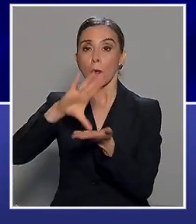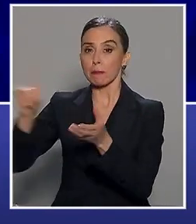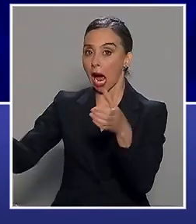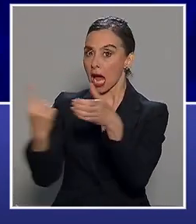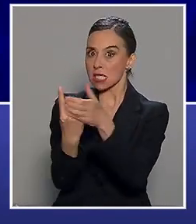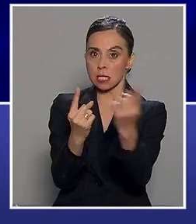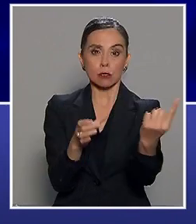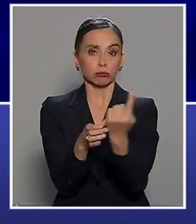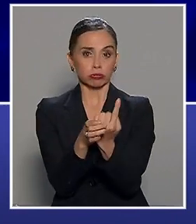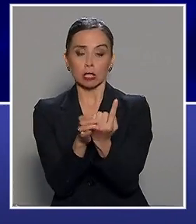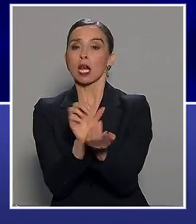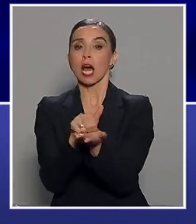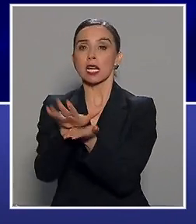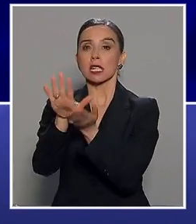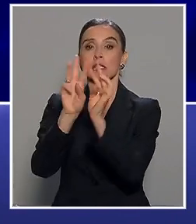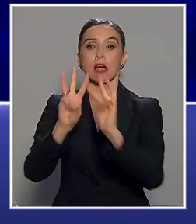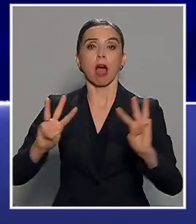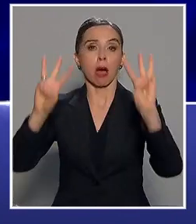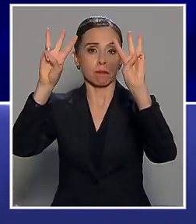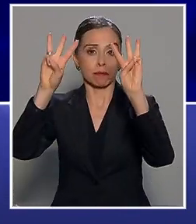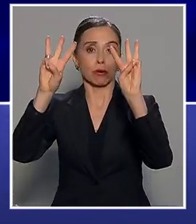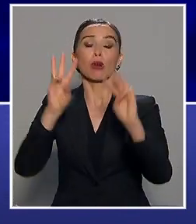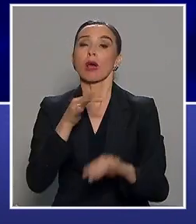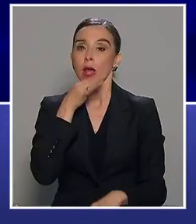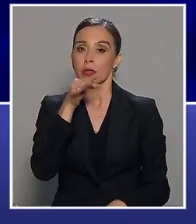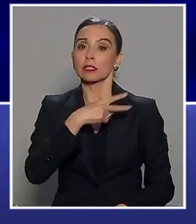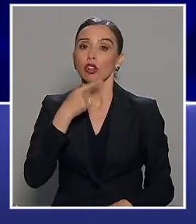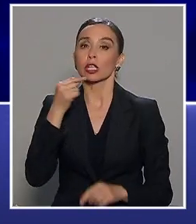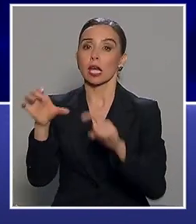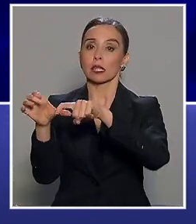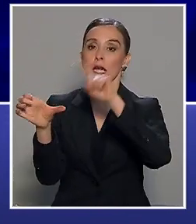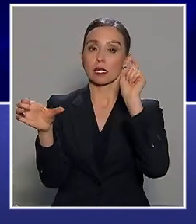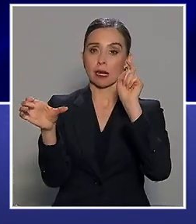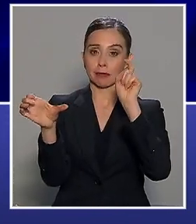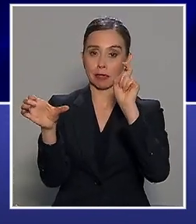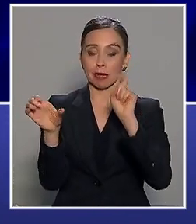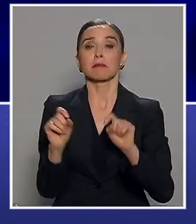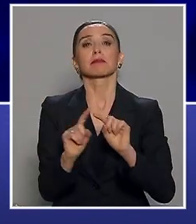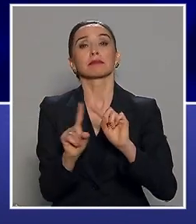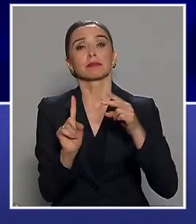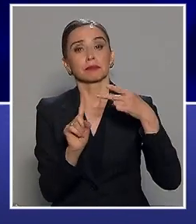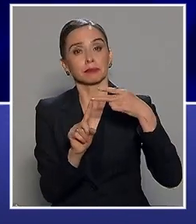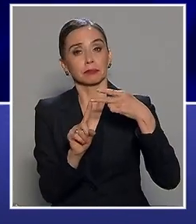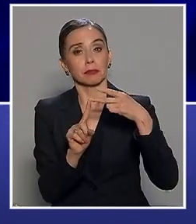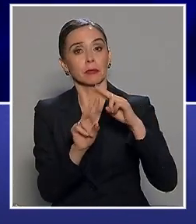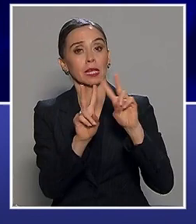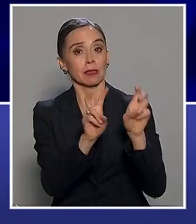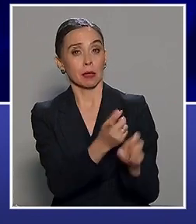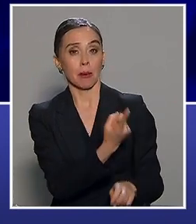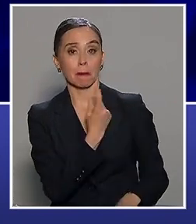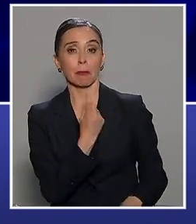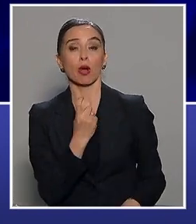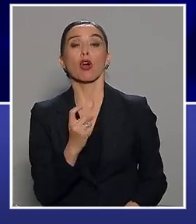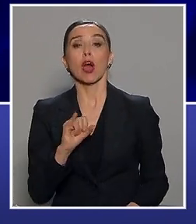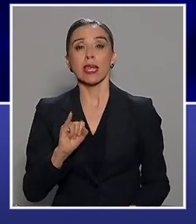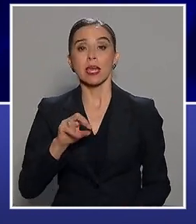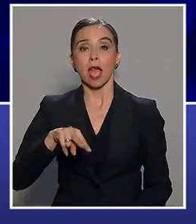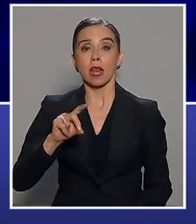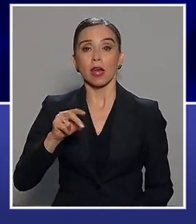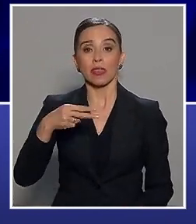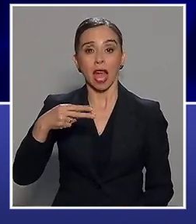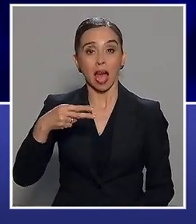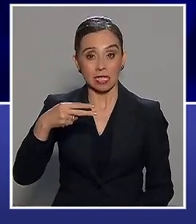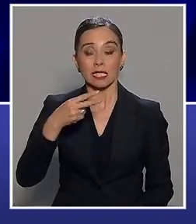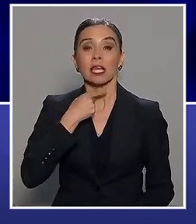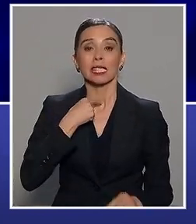a rechazar esa organización y también decir que nos queremos retirar respecto del instituto de derechos humanos lo que nos plantea que tiene que